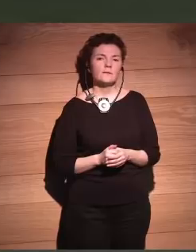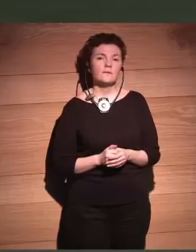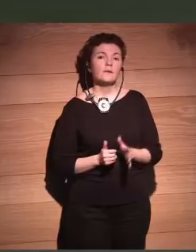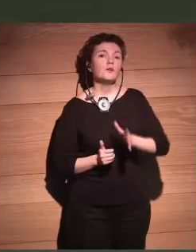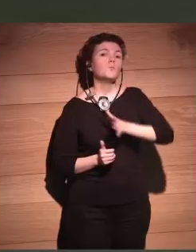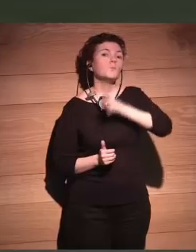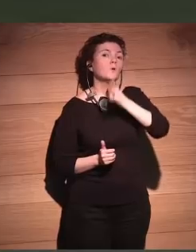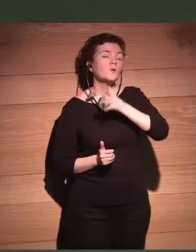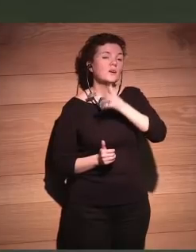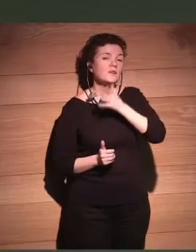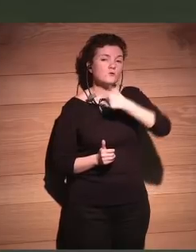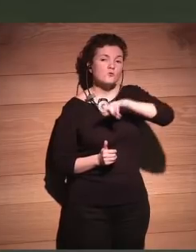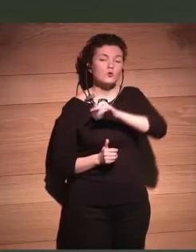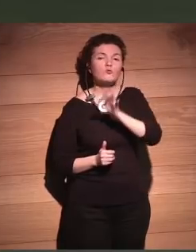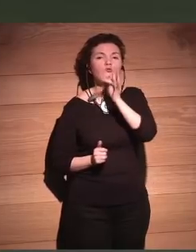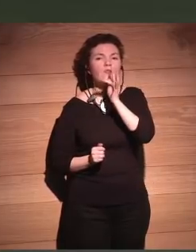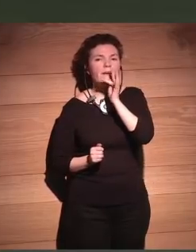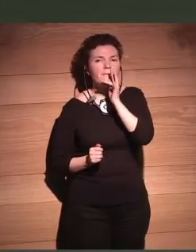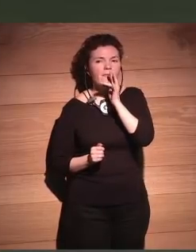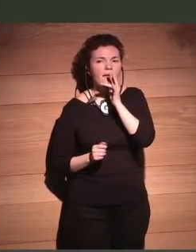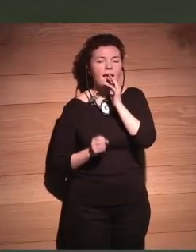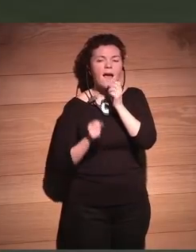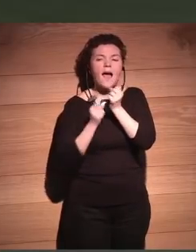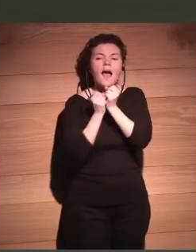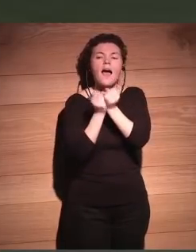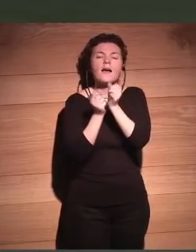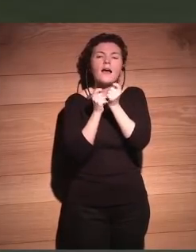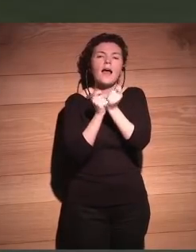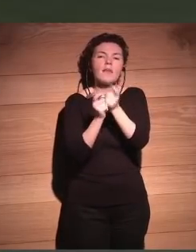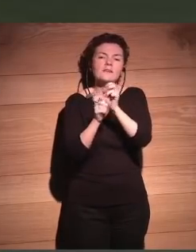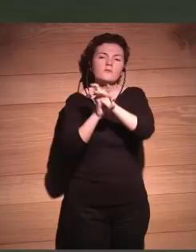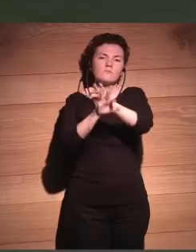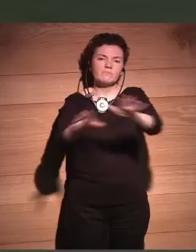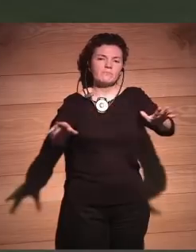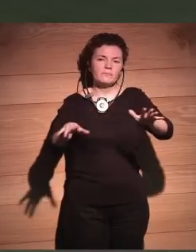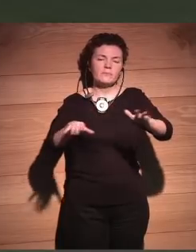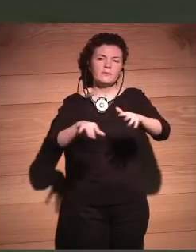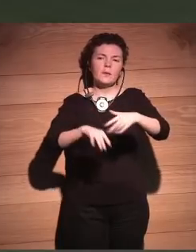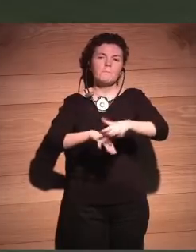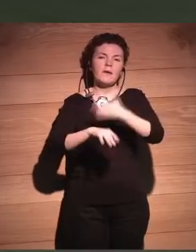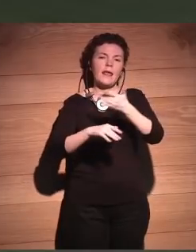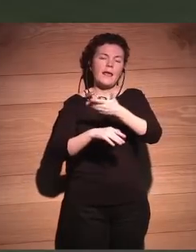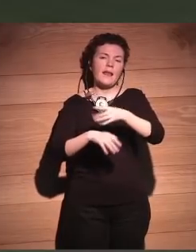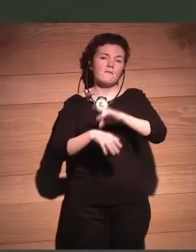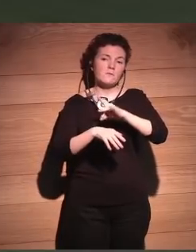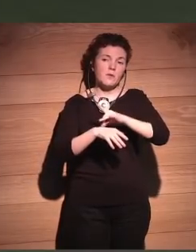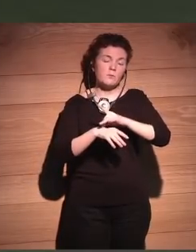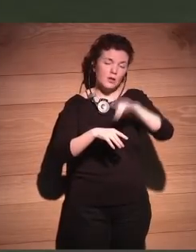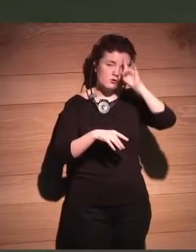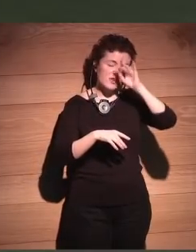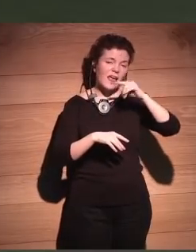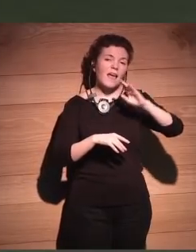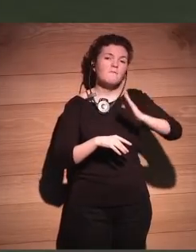Por eso es por lo que no nos atrevemos a hacer una administración sistémica de la terapia, porque no sabemos qué efectos puede tener fuera del